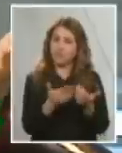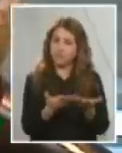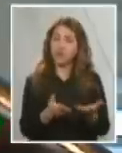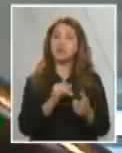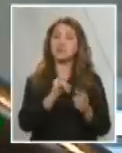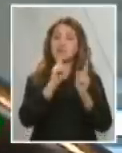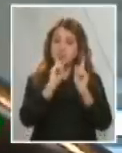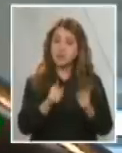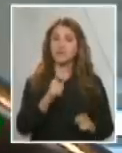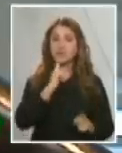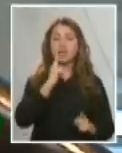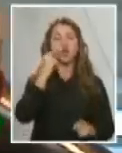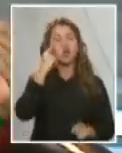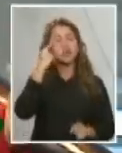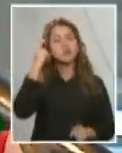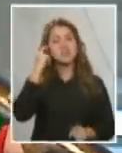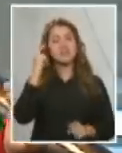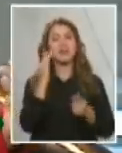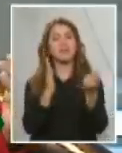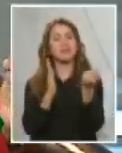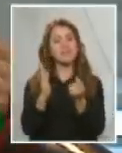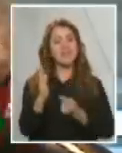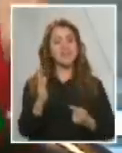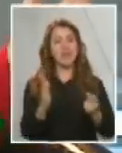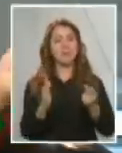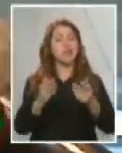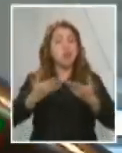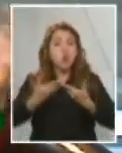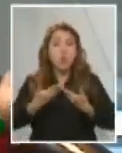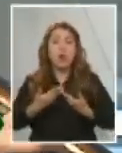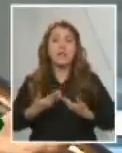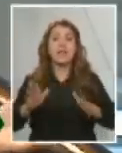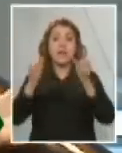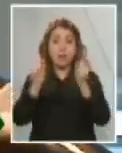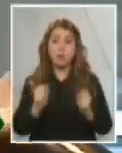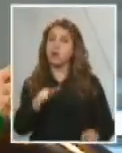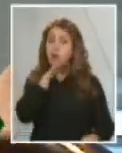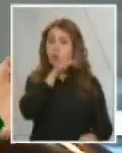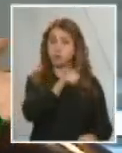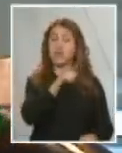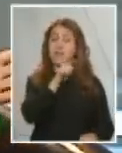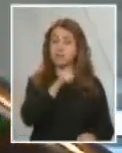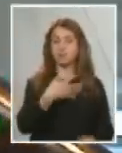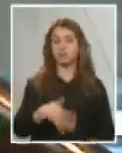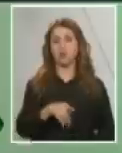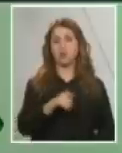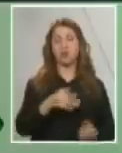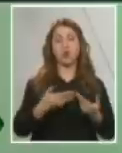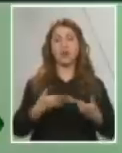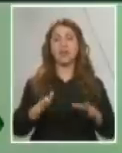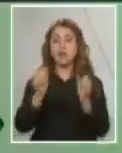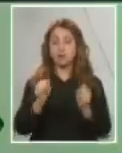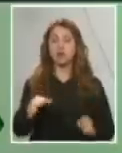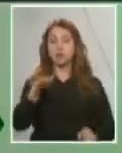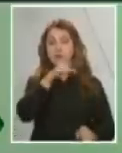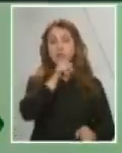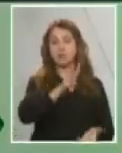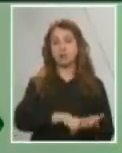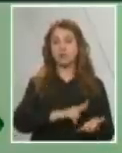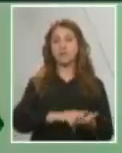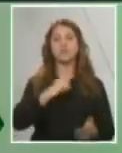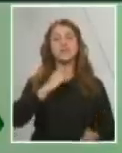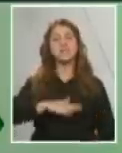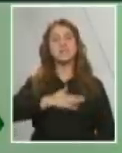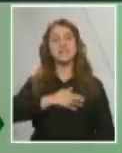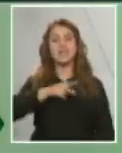sí deberíamos tener conciencia de diseñar para que cualquiera lo pueda usar. Claro. Eso es. Para que cualquiera pueda usar. Eso es. ¿Qué se